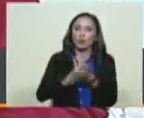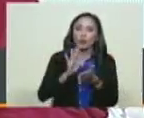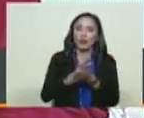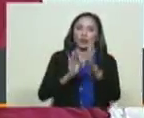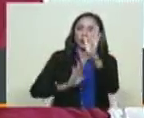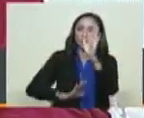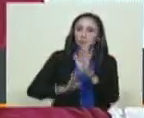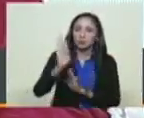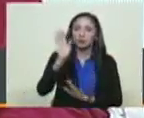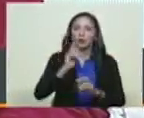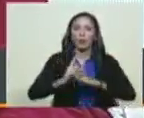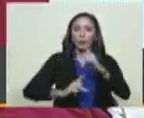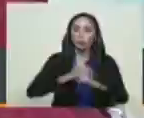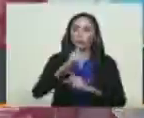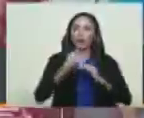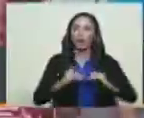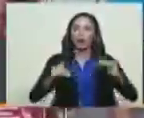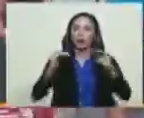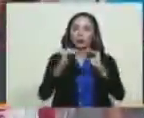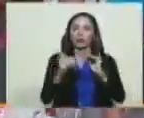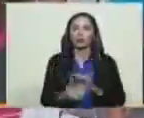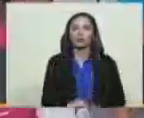crecimiento con igualdad